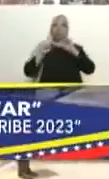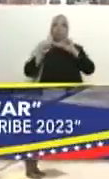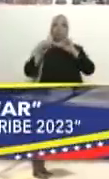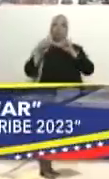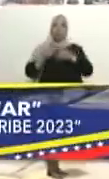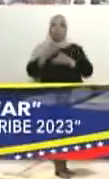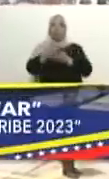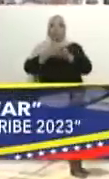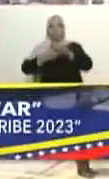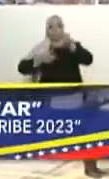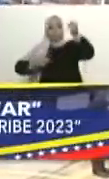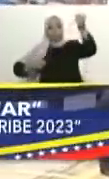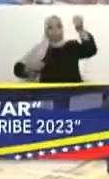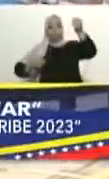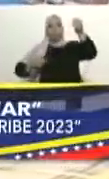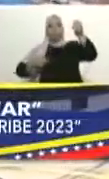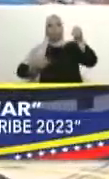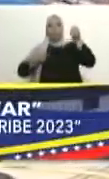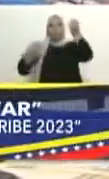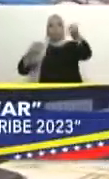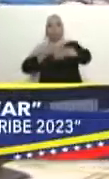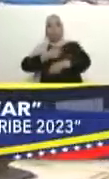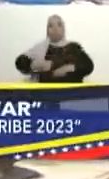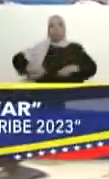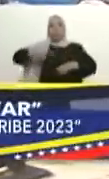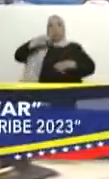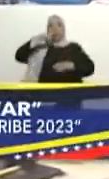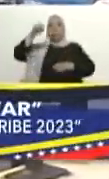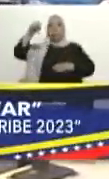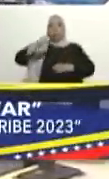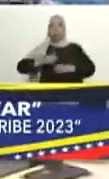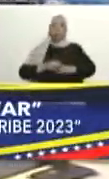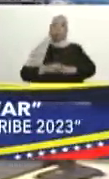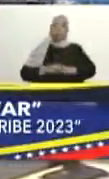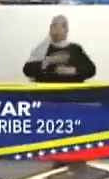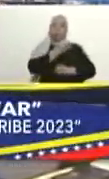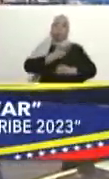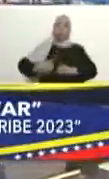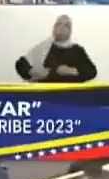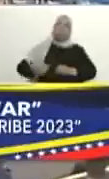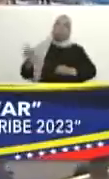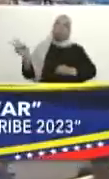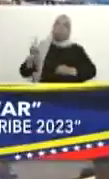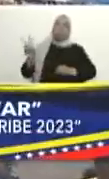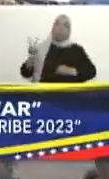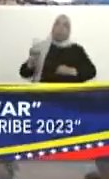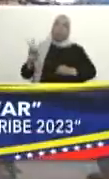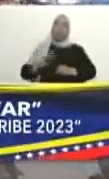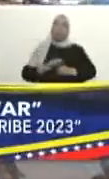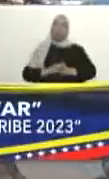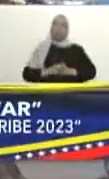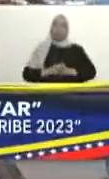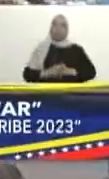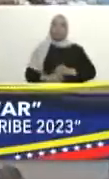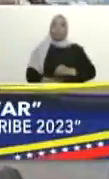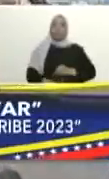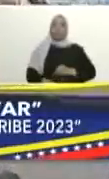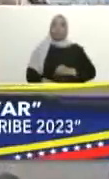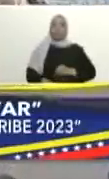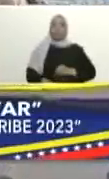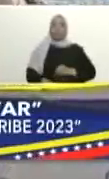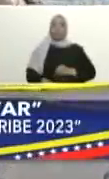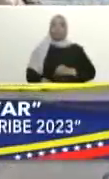palo trinquete, al ciudadano Nicolás Maduro Moros, presidente constitucional de la República Bolivariana de